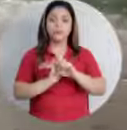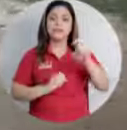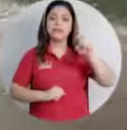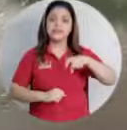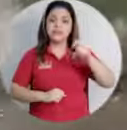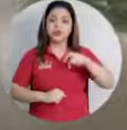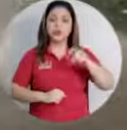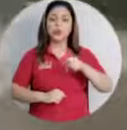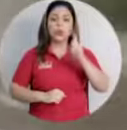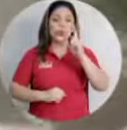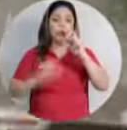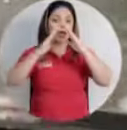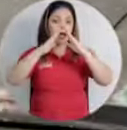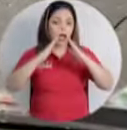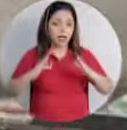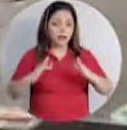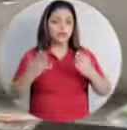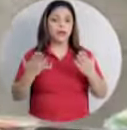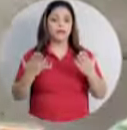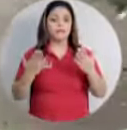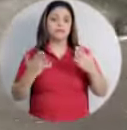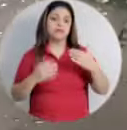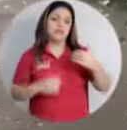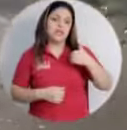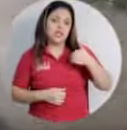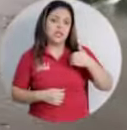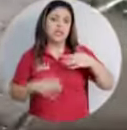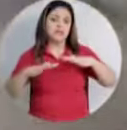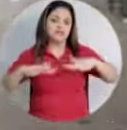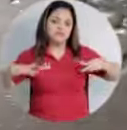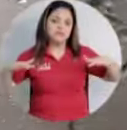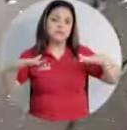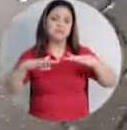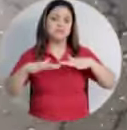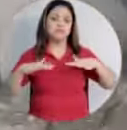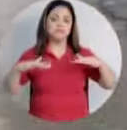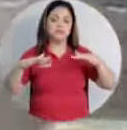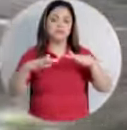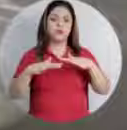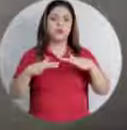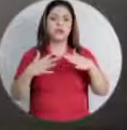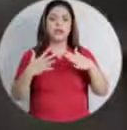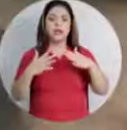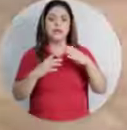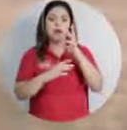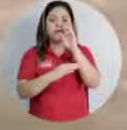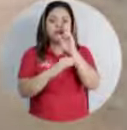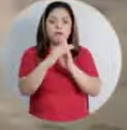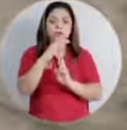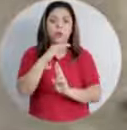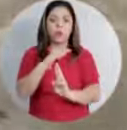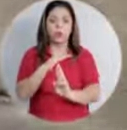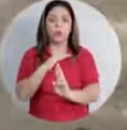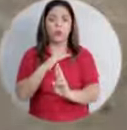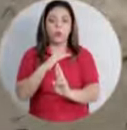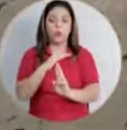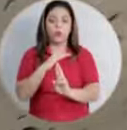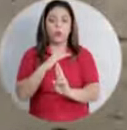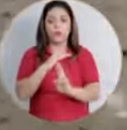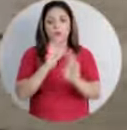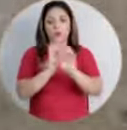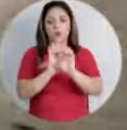me refugie de la inclemencia del tiempo, que estos días, digamos, hasta el cambio climático que estamos viviendo está afectando